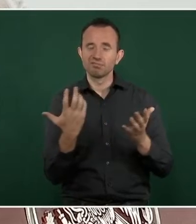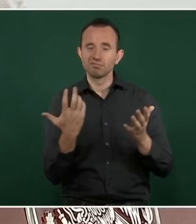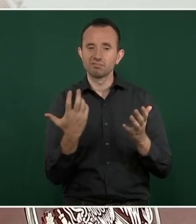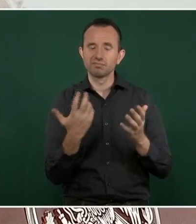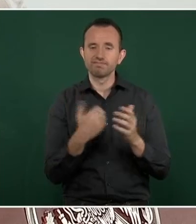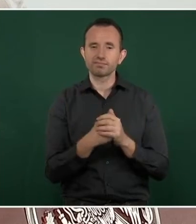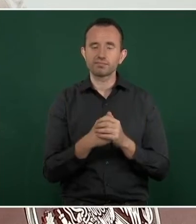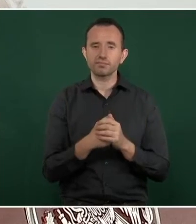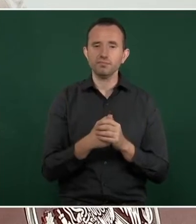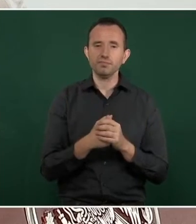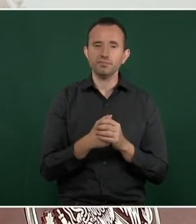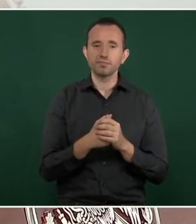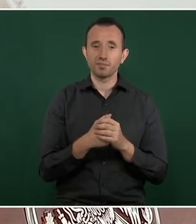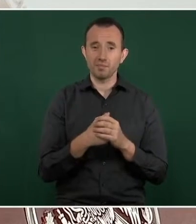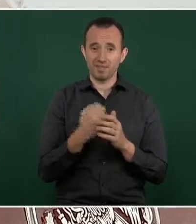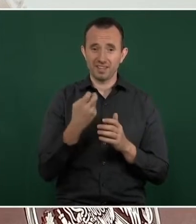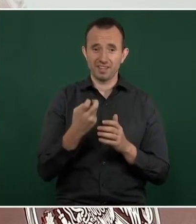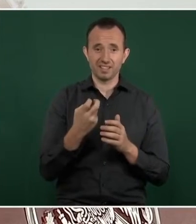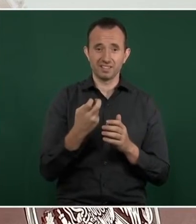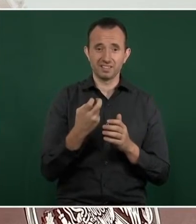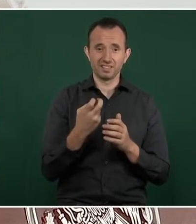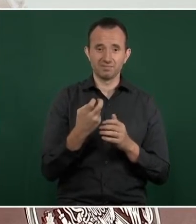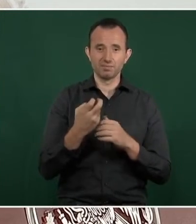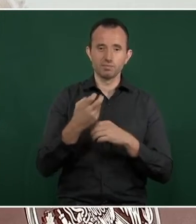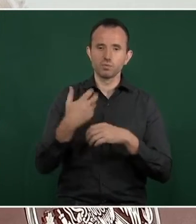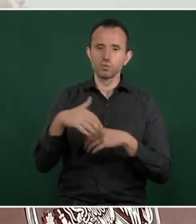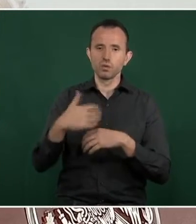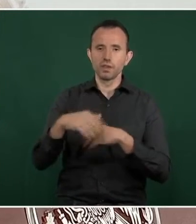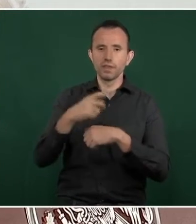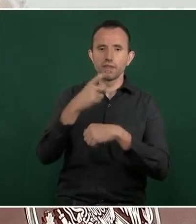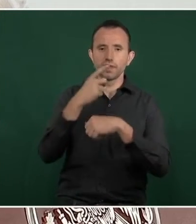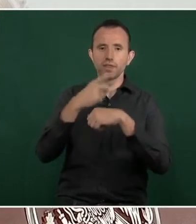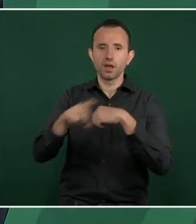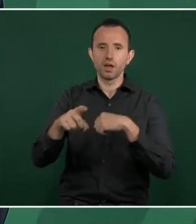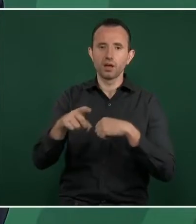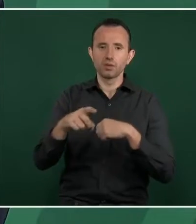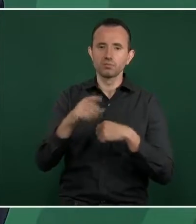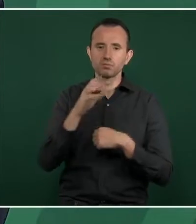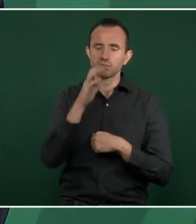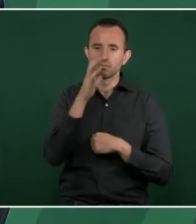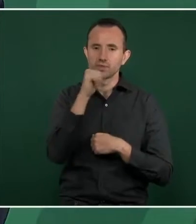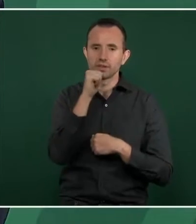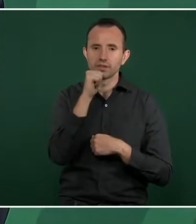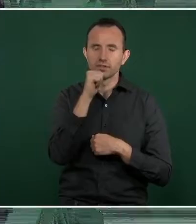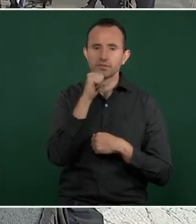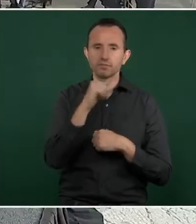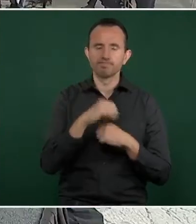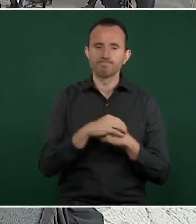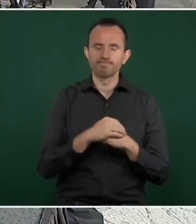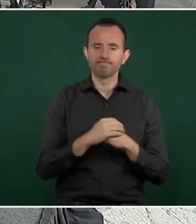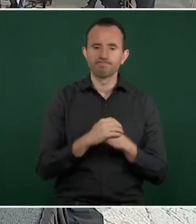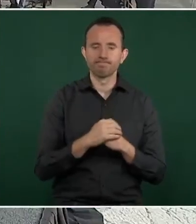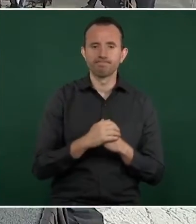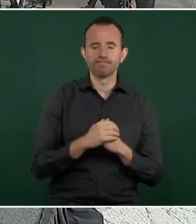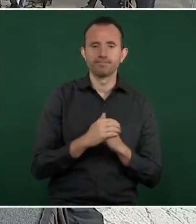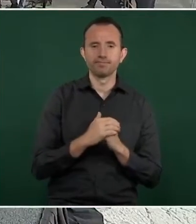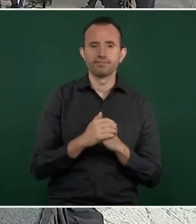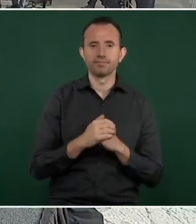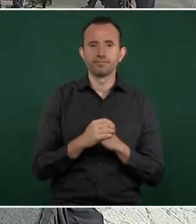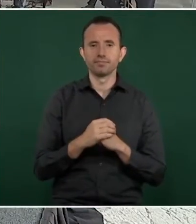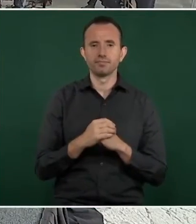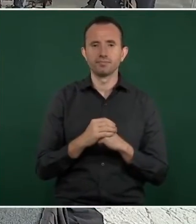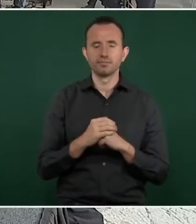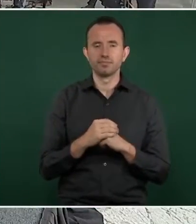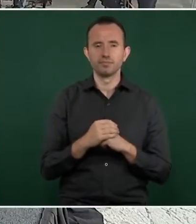este tipo de delitos, no prescribe. Es una mancha más para las Fuerzas Armadas, presidente. Yo siento